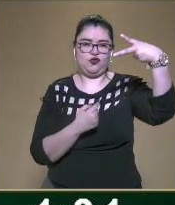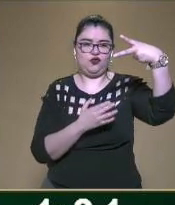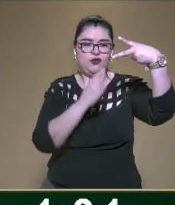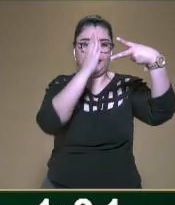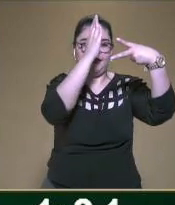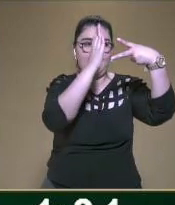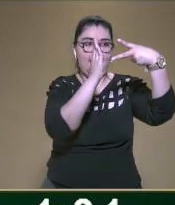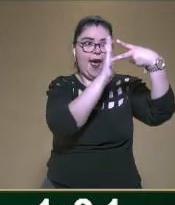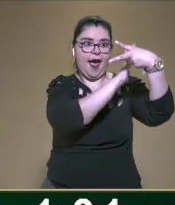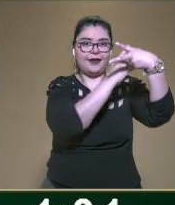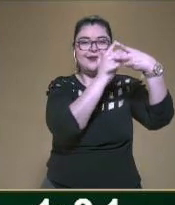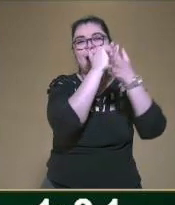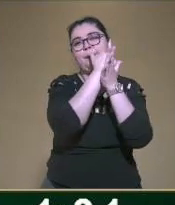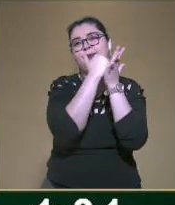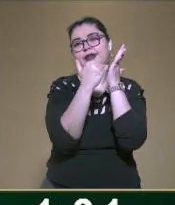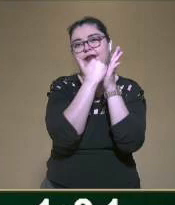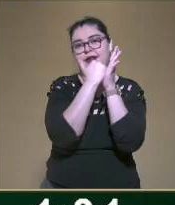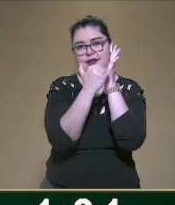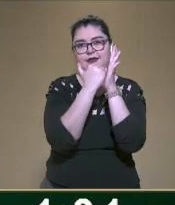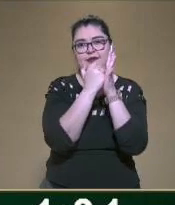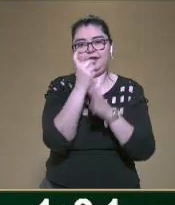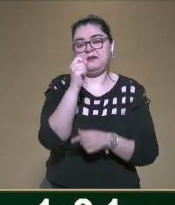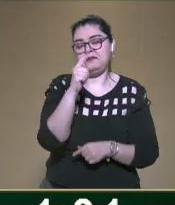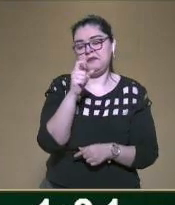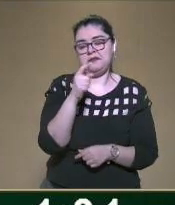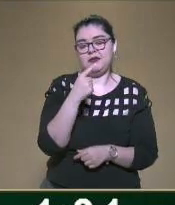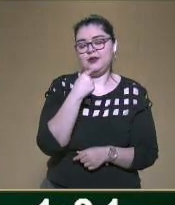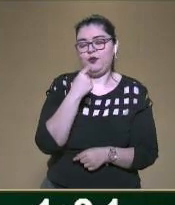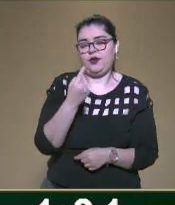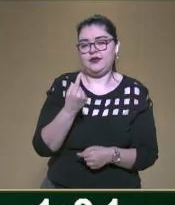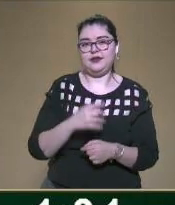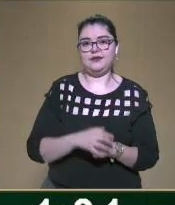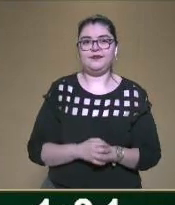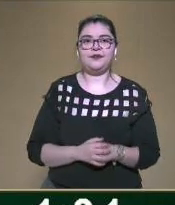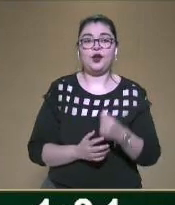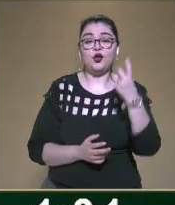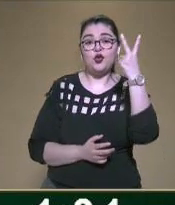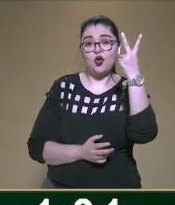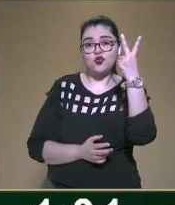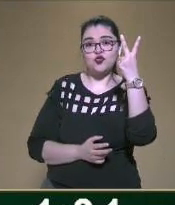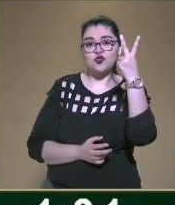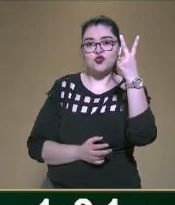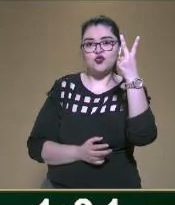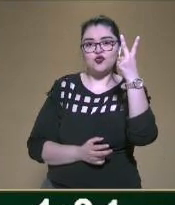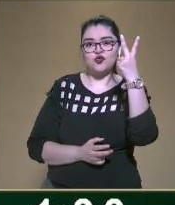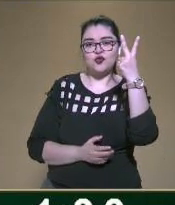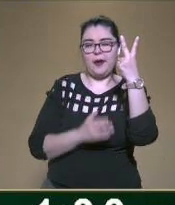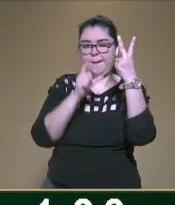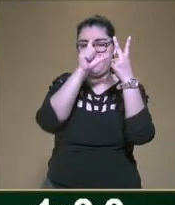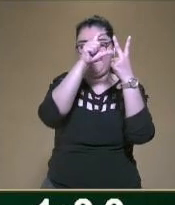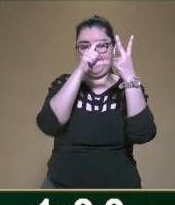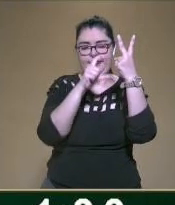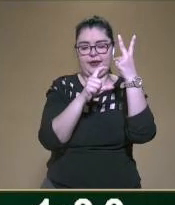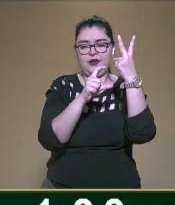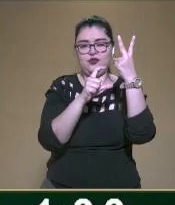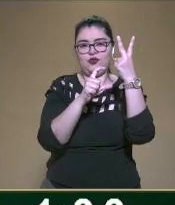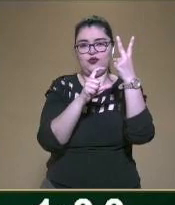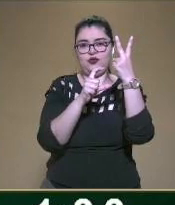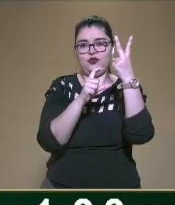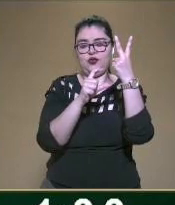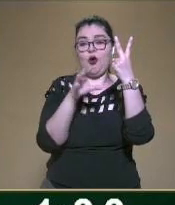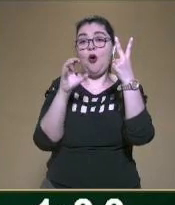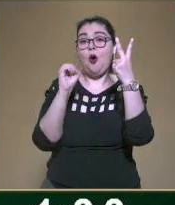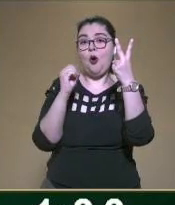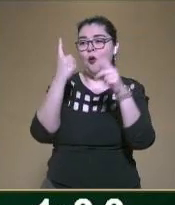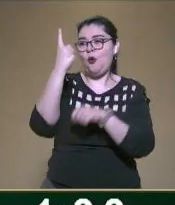lo mismo, pero se representan de diferente forma. Dos cuartos, si yo junto dos cuartos, maestro, pues vendría